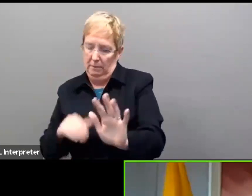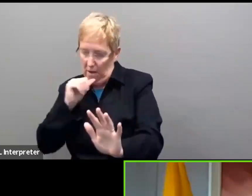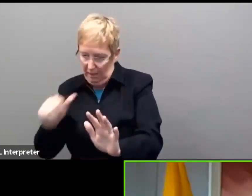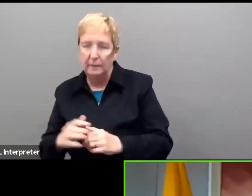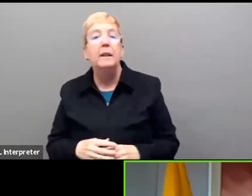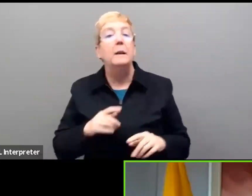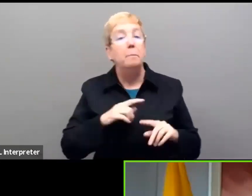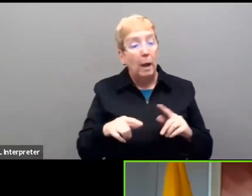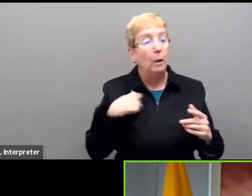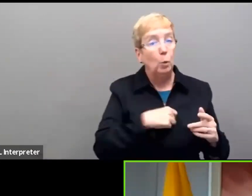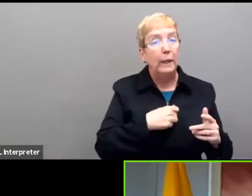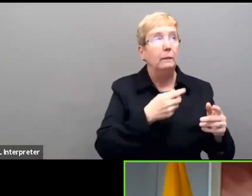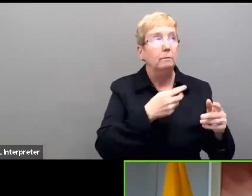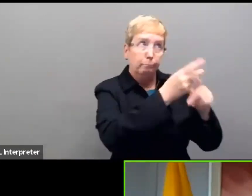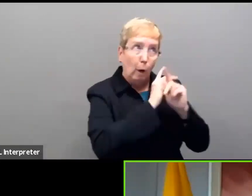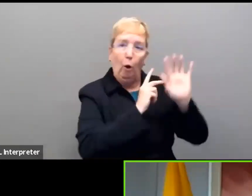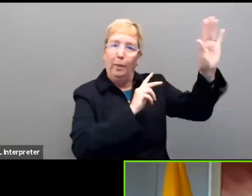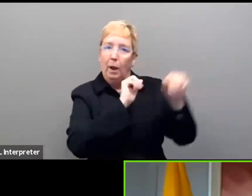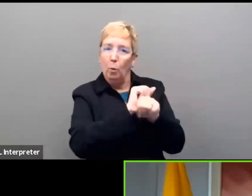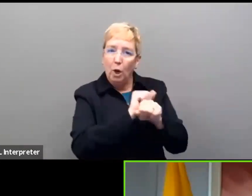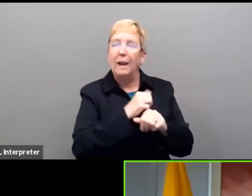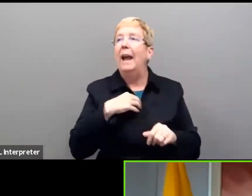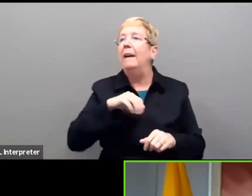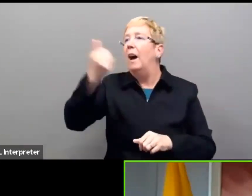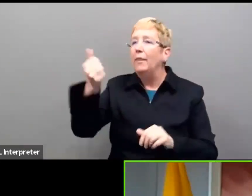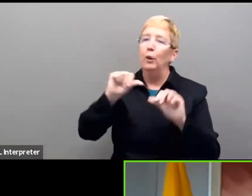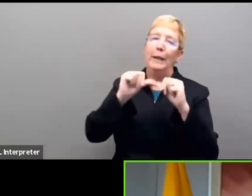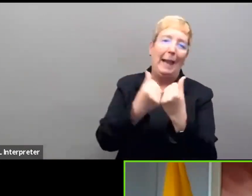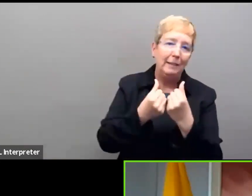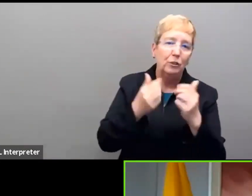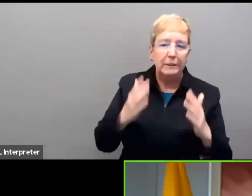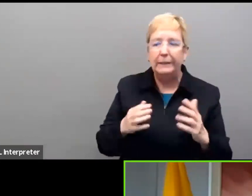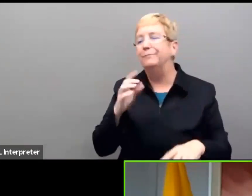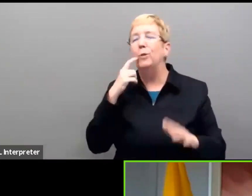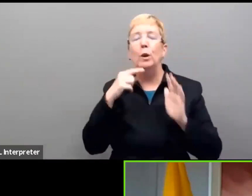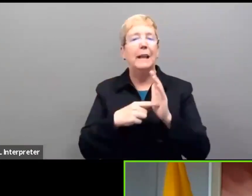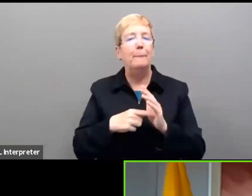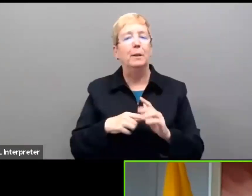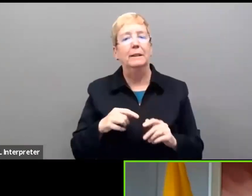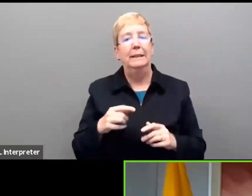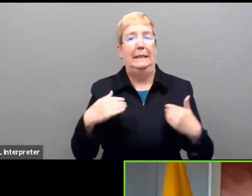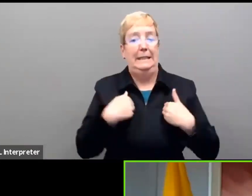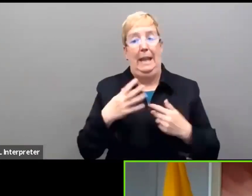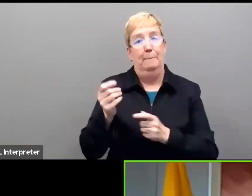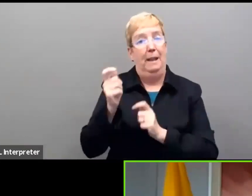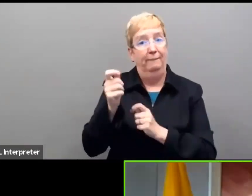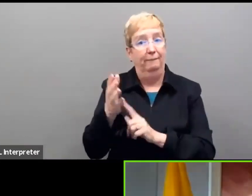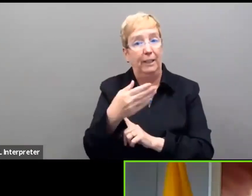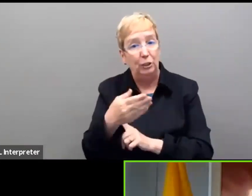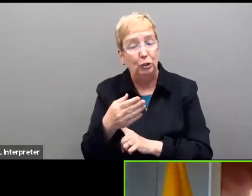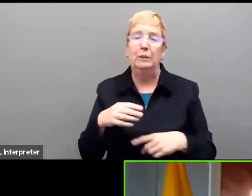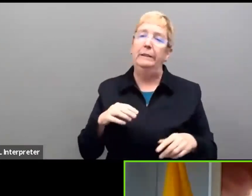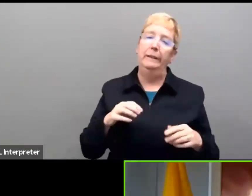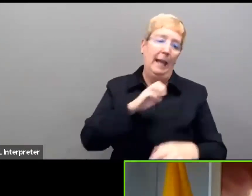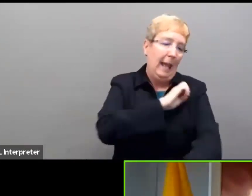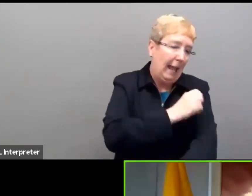ponerlo en efecto? La segunda, ya que vamos a regresar a la escuela en persona, se ha considerado regresar